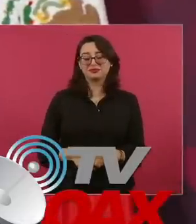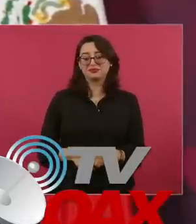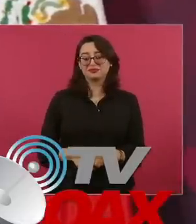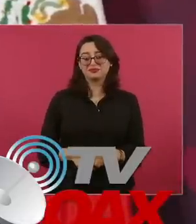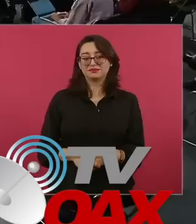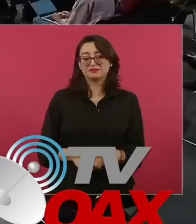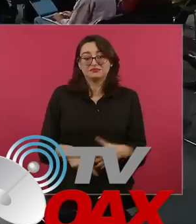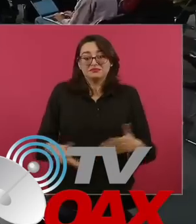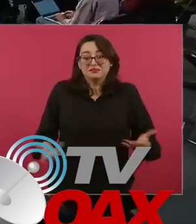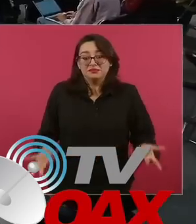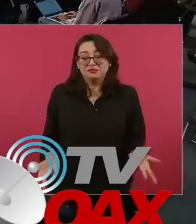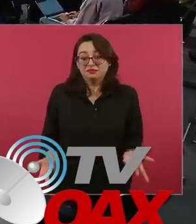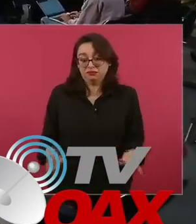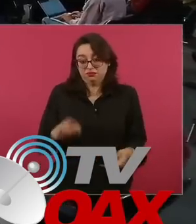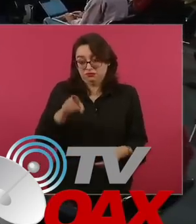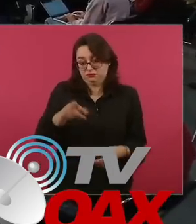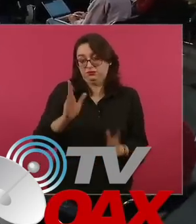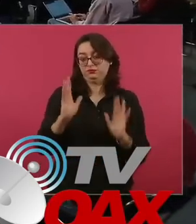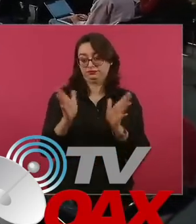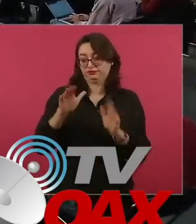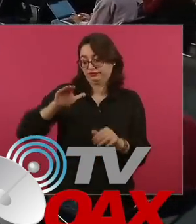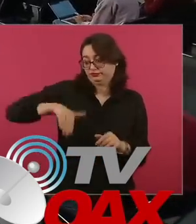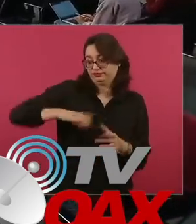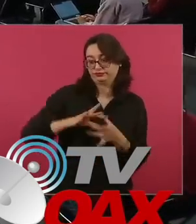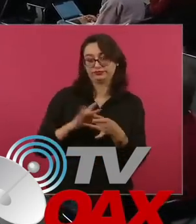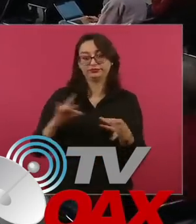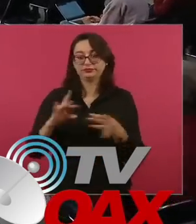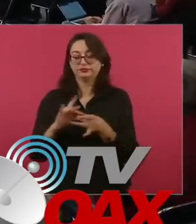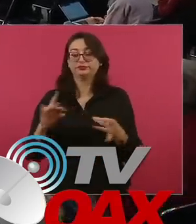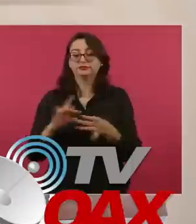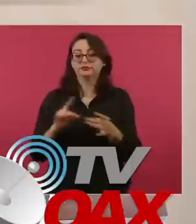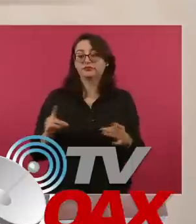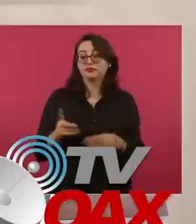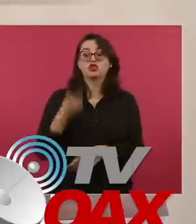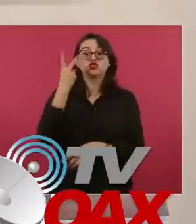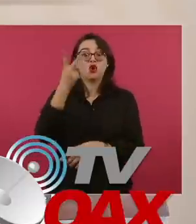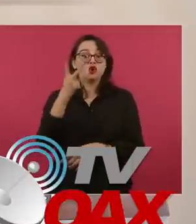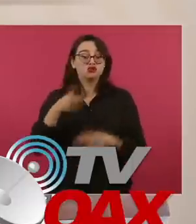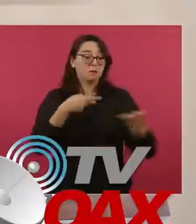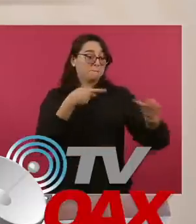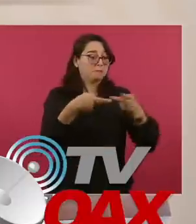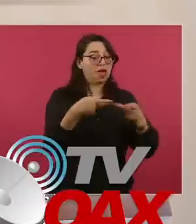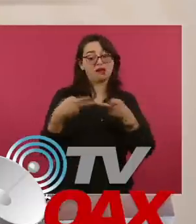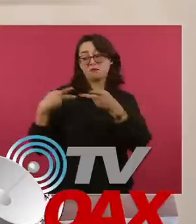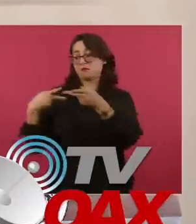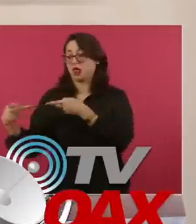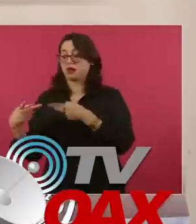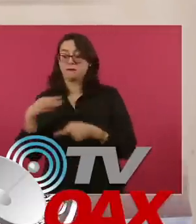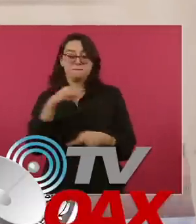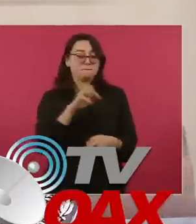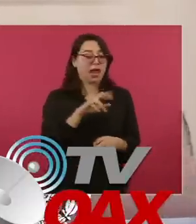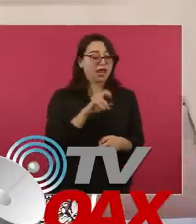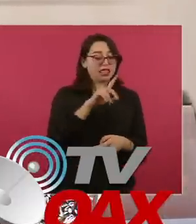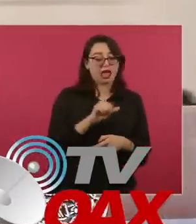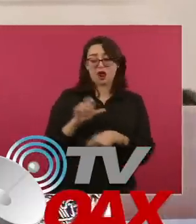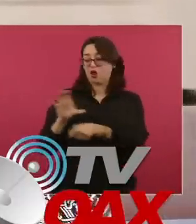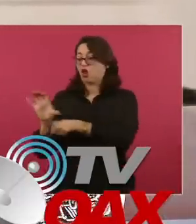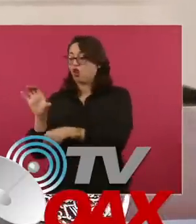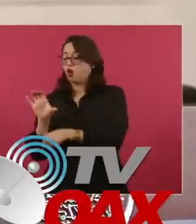cada vez que aplican esos planes autoritarios